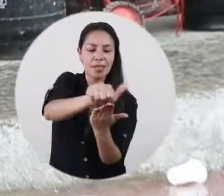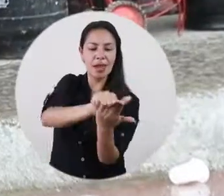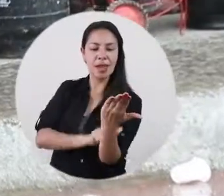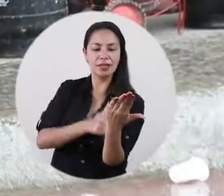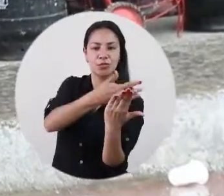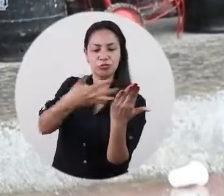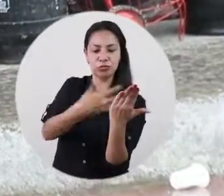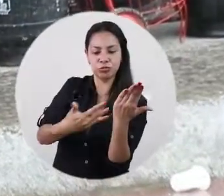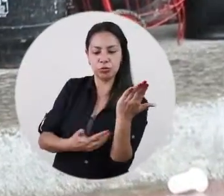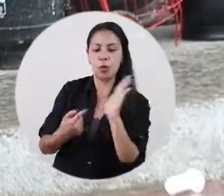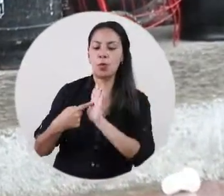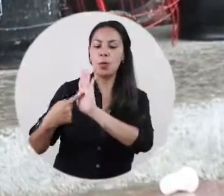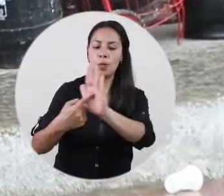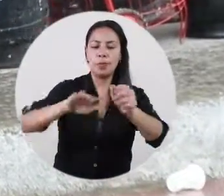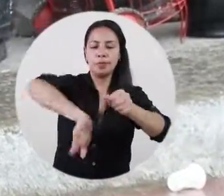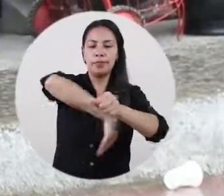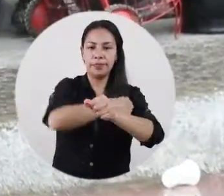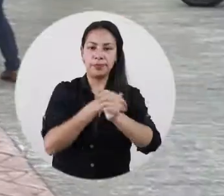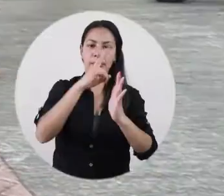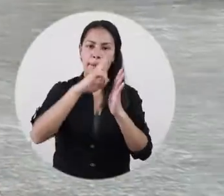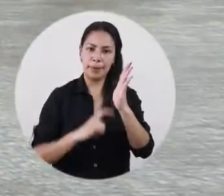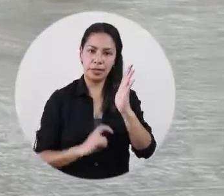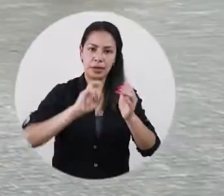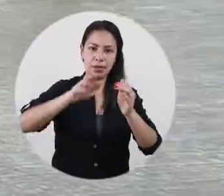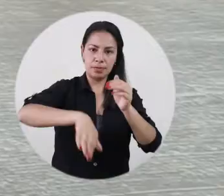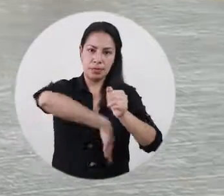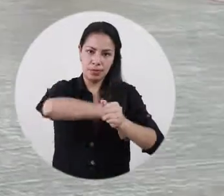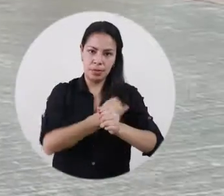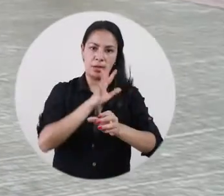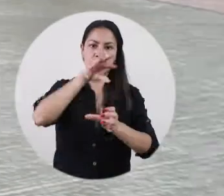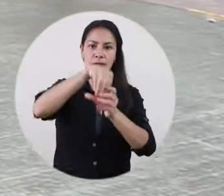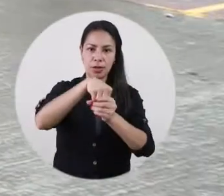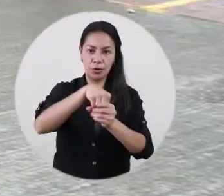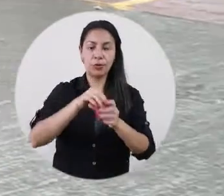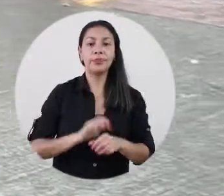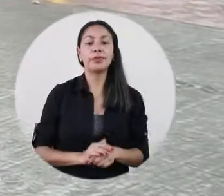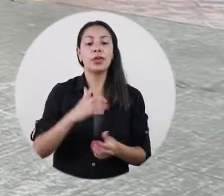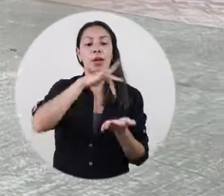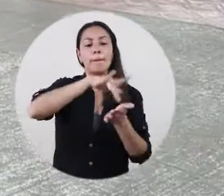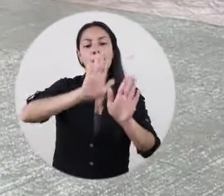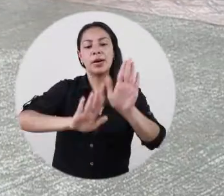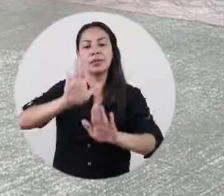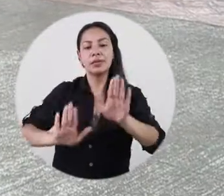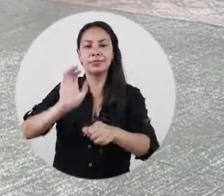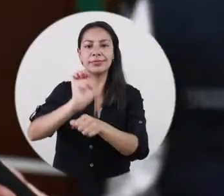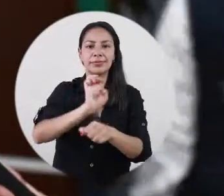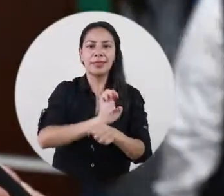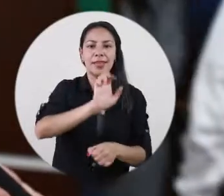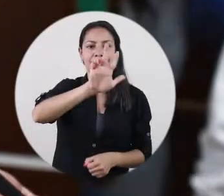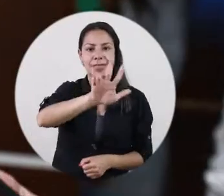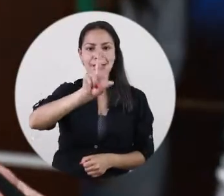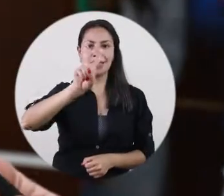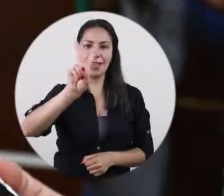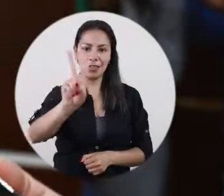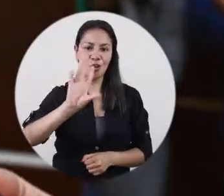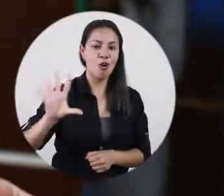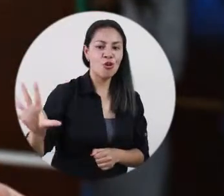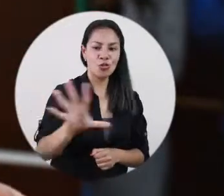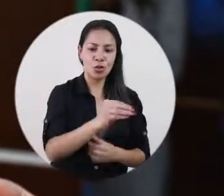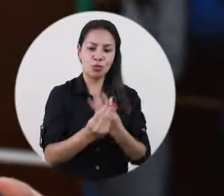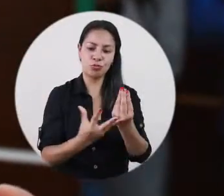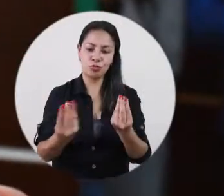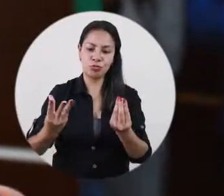peticiones se estipularon en acta y se dieron a conocer ante los ministerios de minas y del interior con la participación de 32 entidades